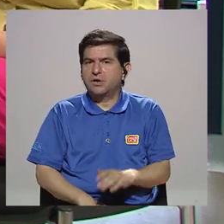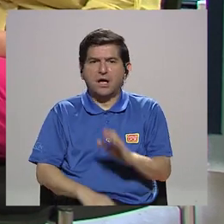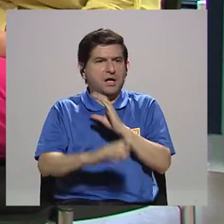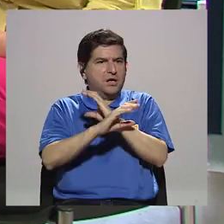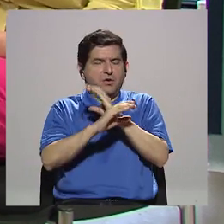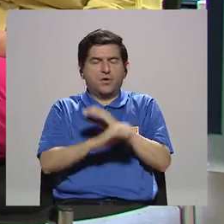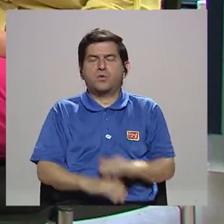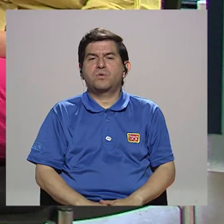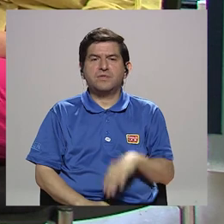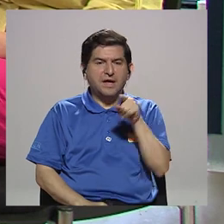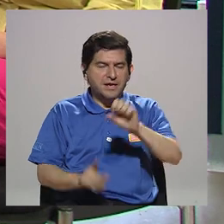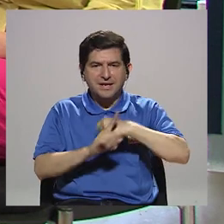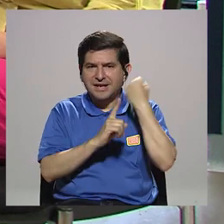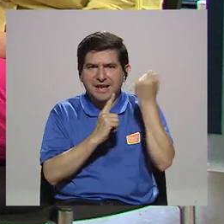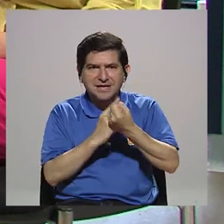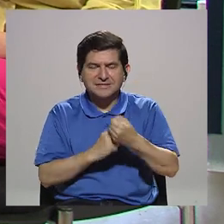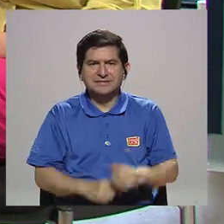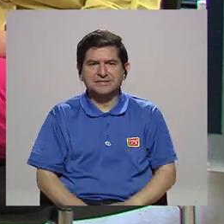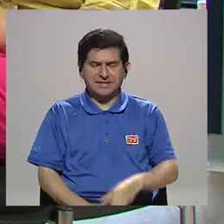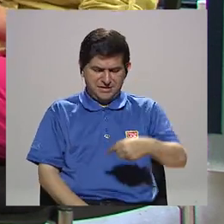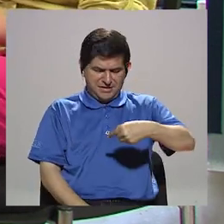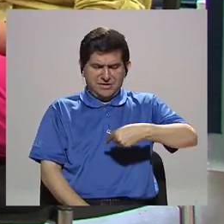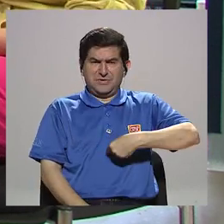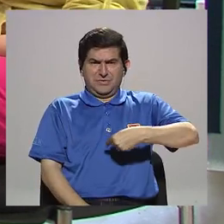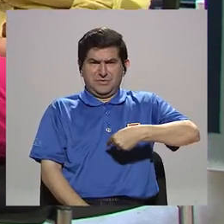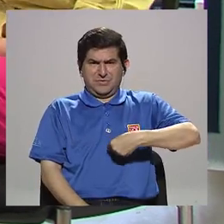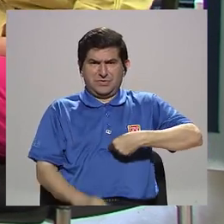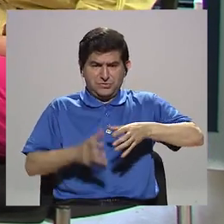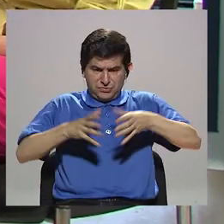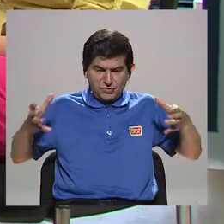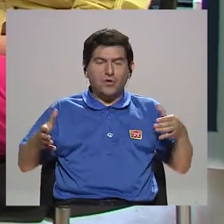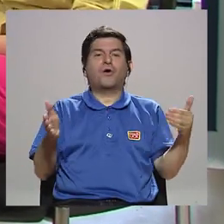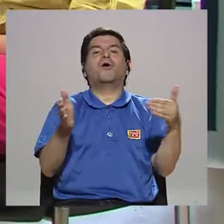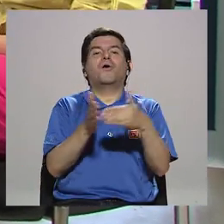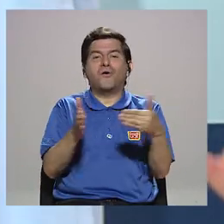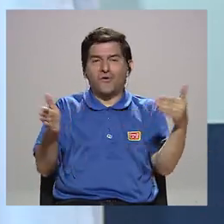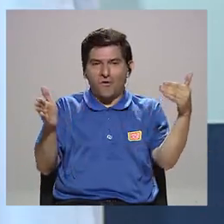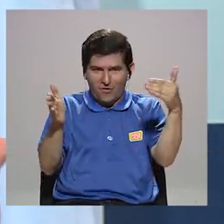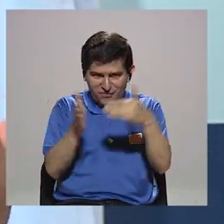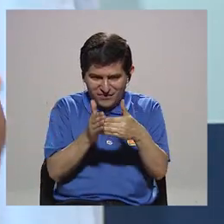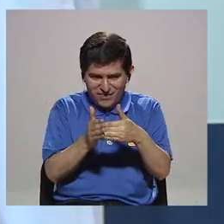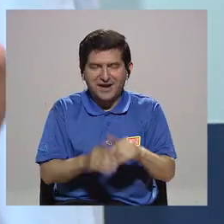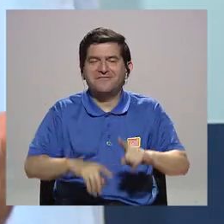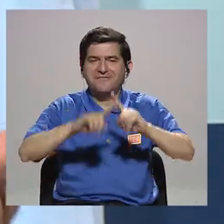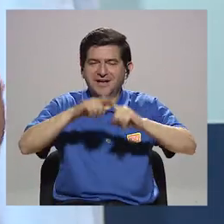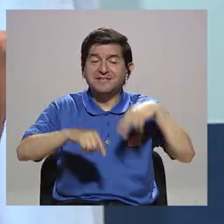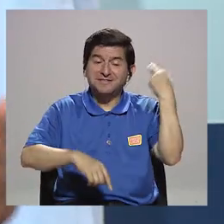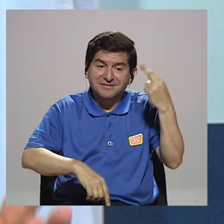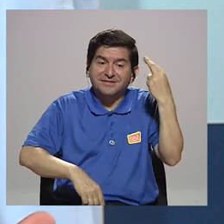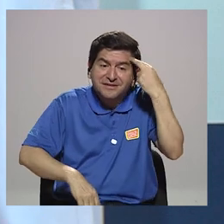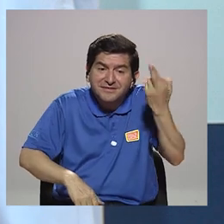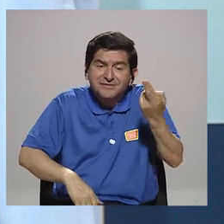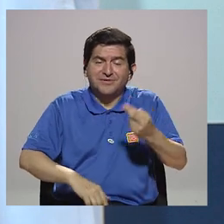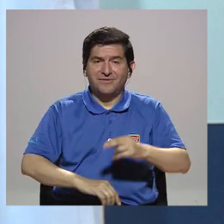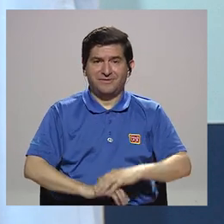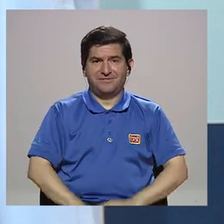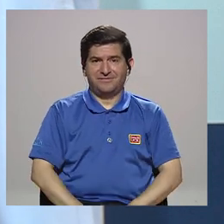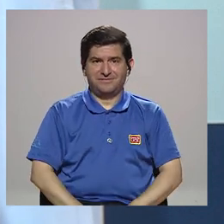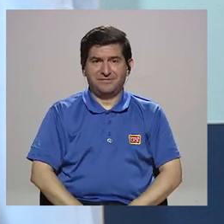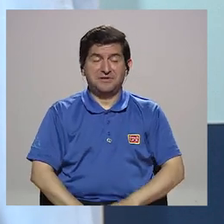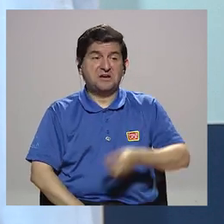se cuida una gastritis? ¿Verdad? Ya sea que lo sepa o que no lo sepa, ¿cuáles son esas consecuencias? Es dependiendo de la causa.